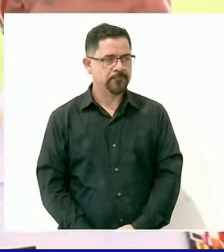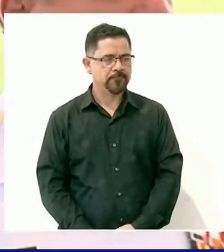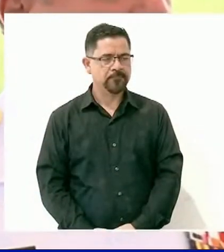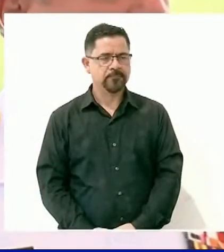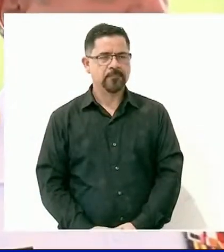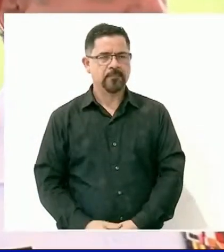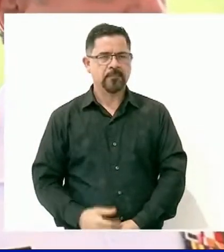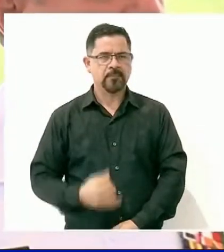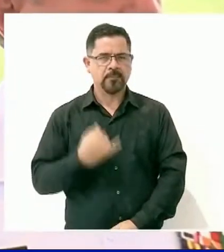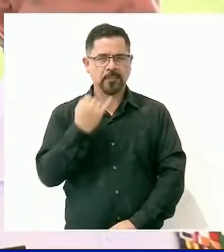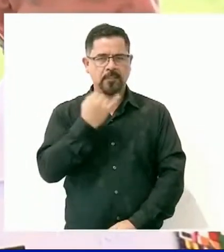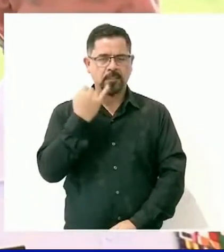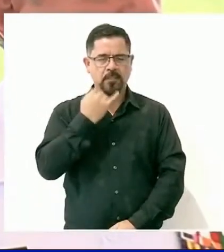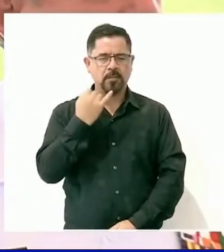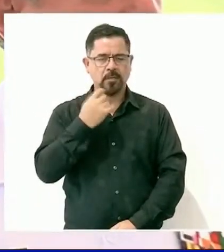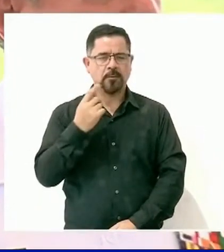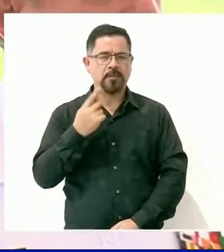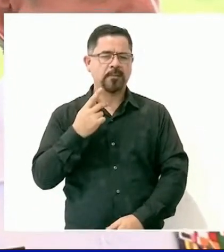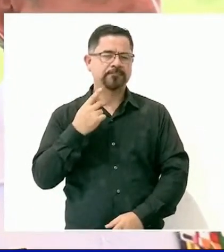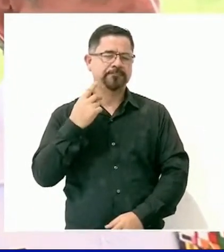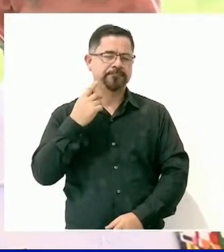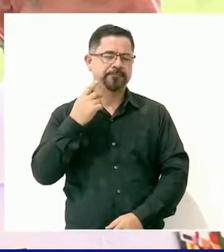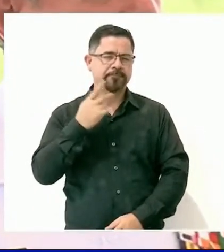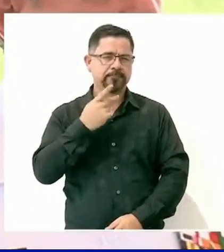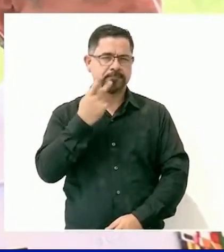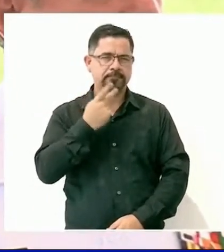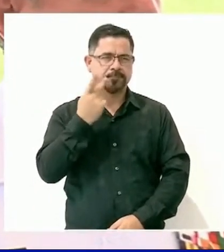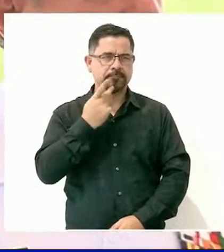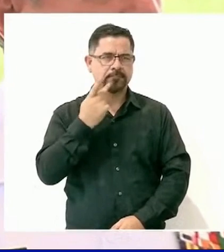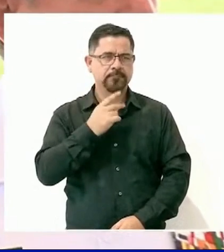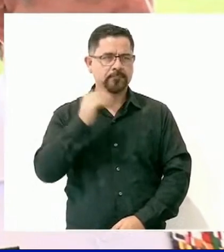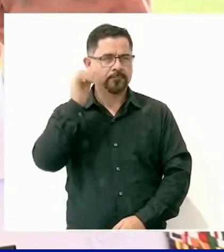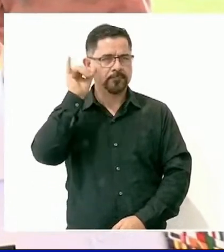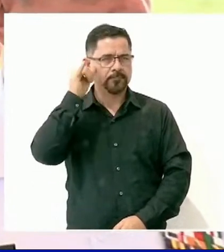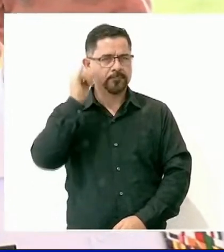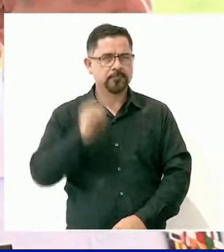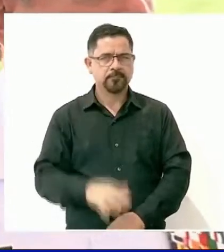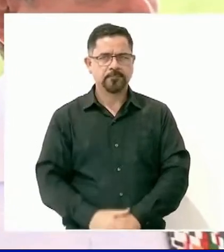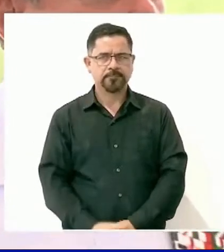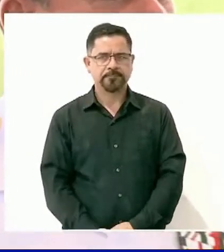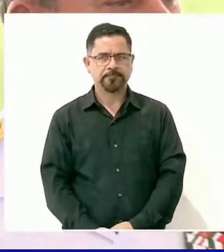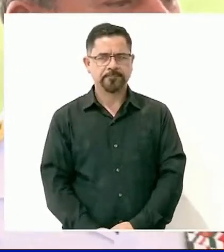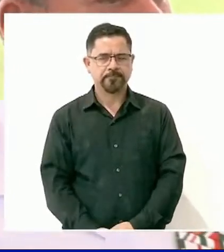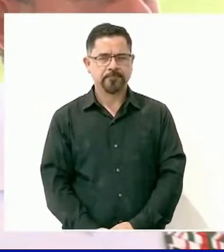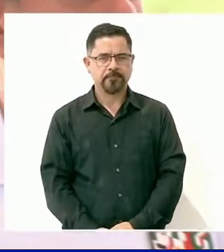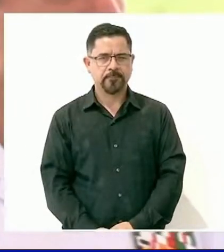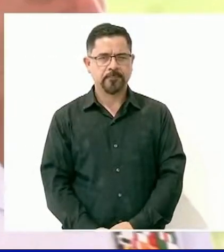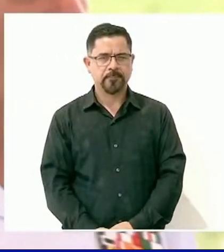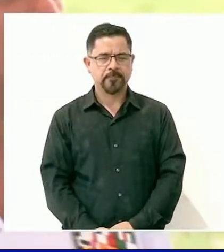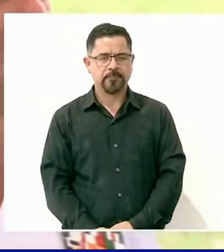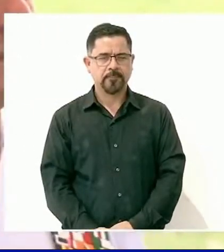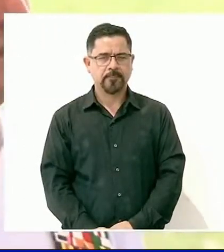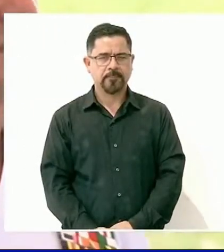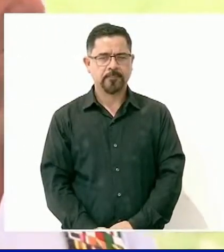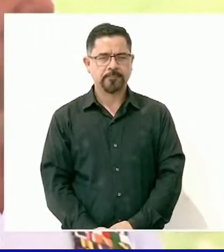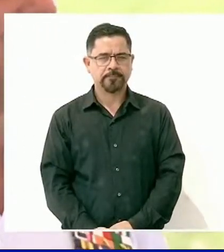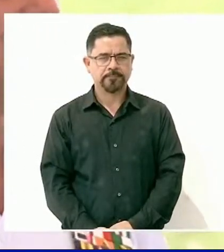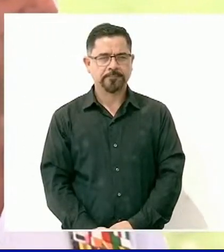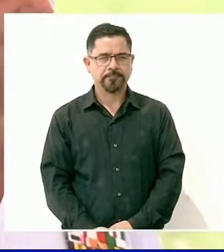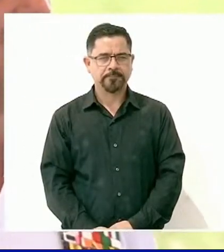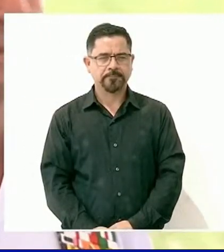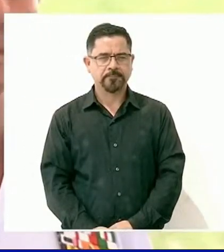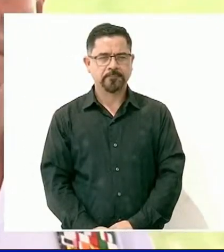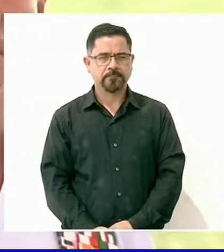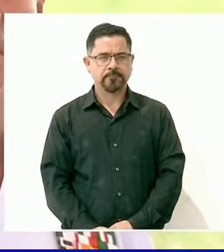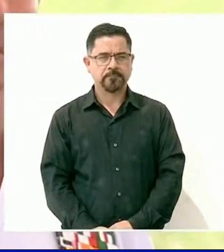para reparar el daño en medida de lo posible, al restituir sus tierras, que no les falte el agua y que se tenga suficiente para la